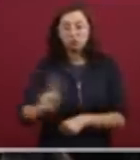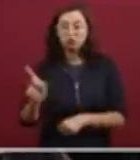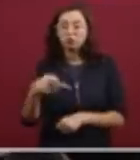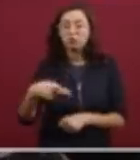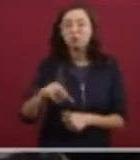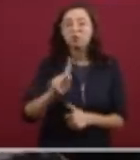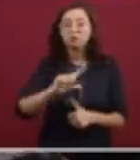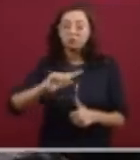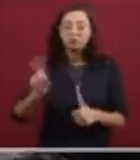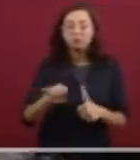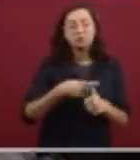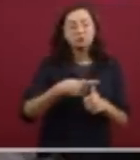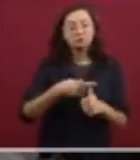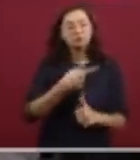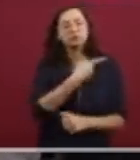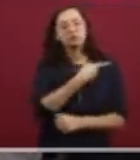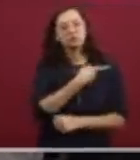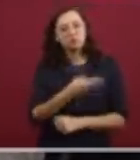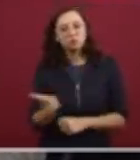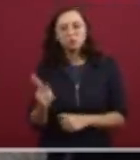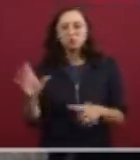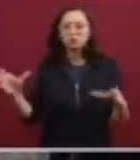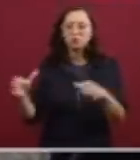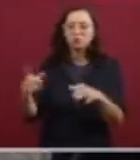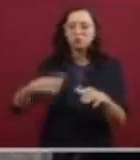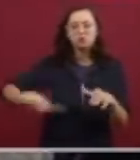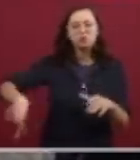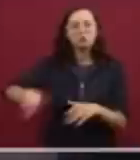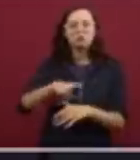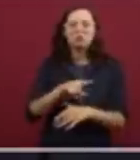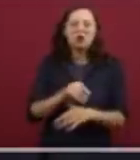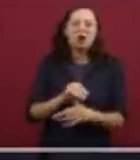los olvidados, los marginados.